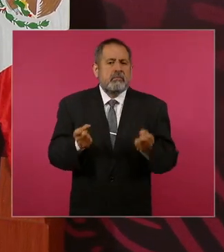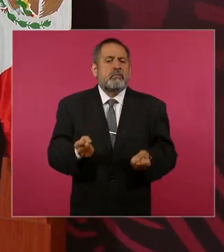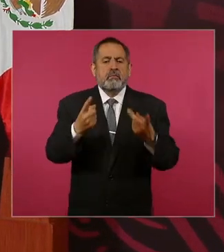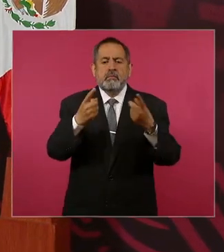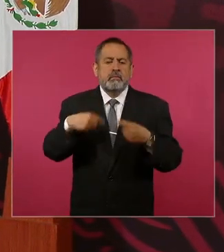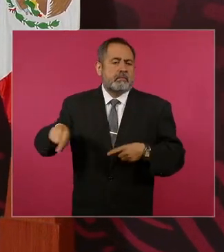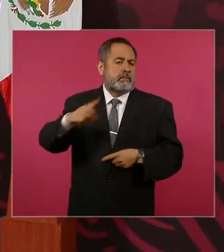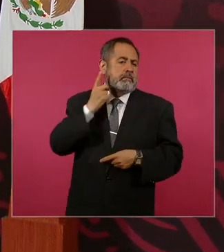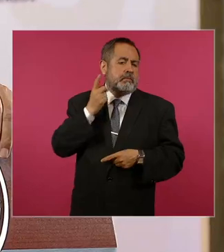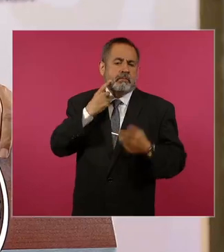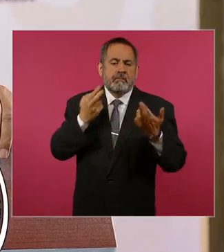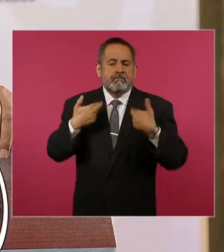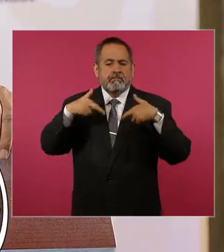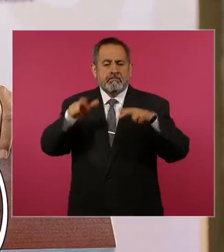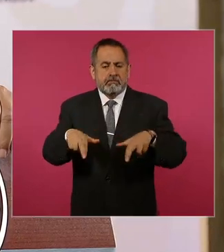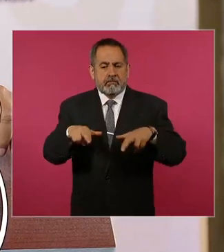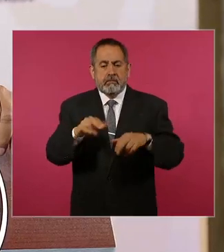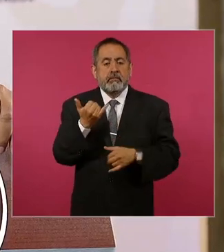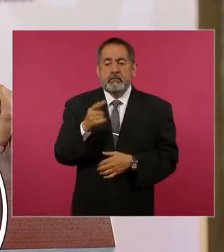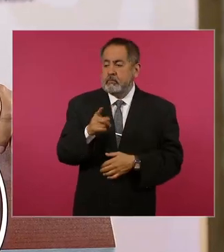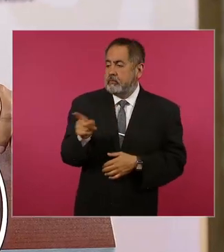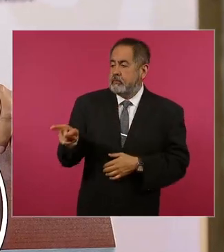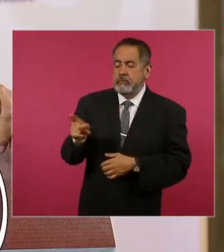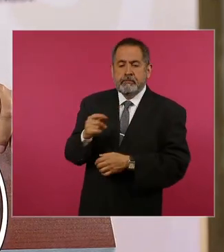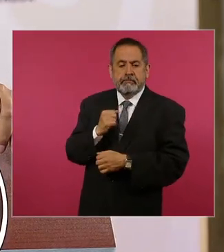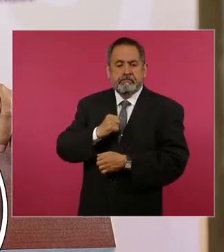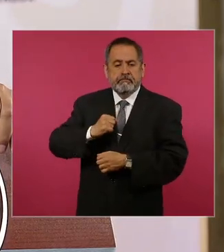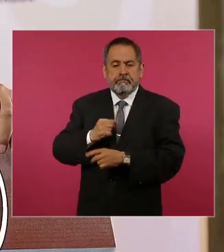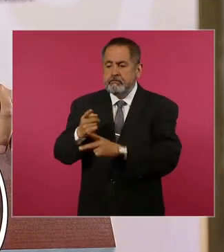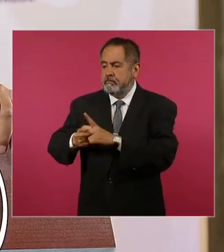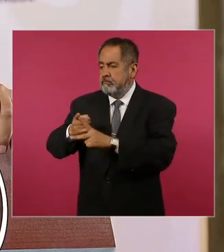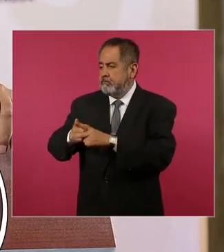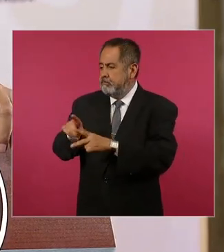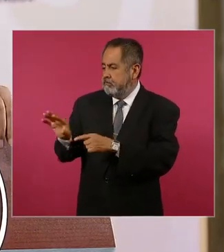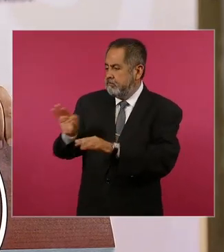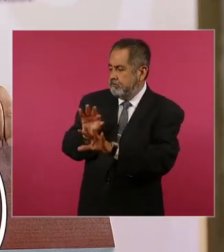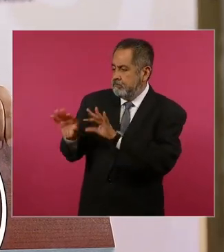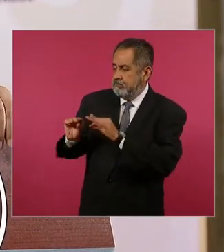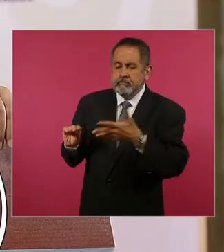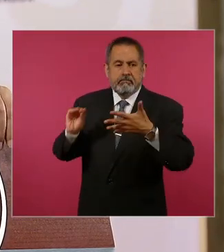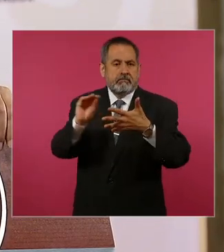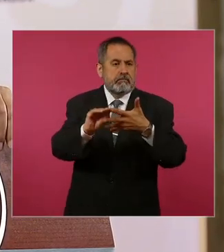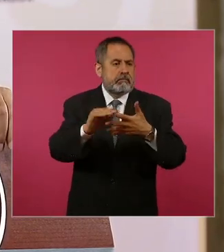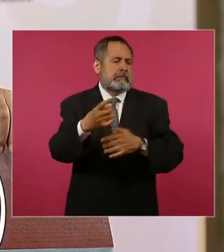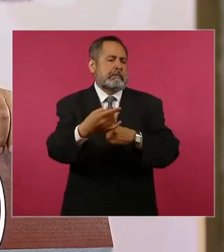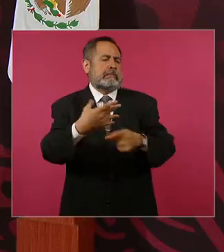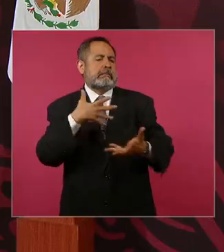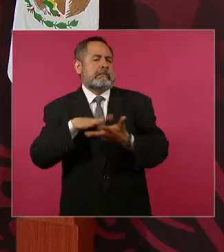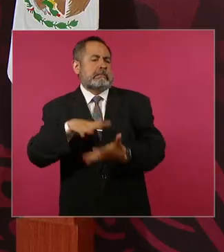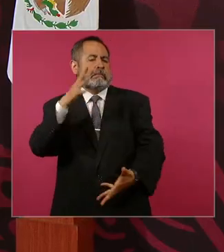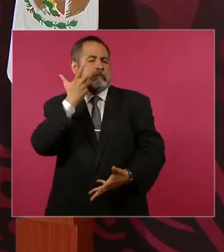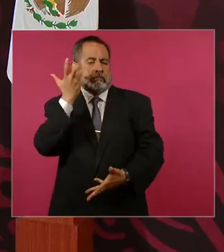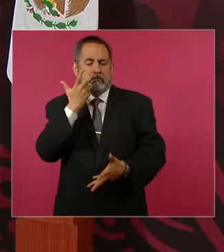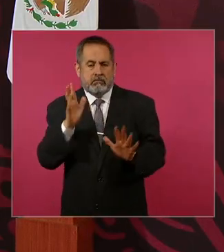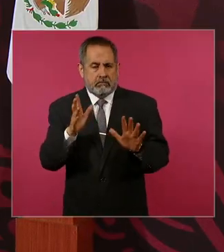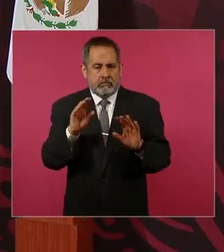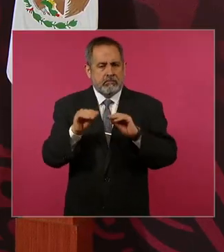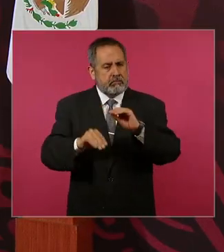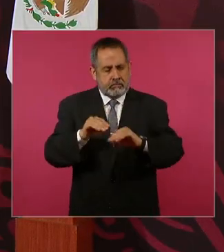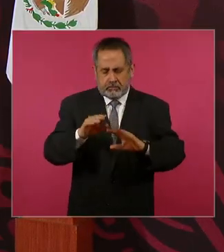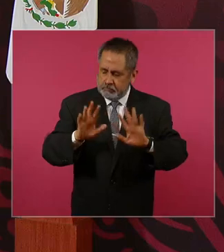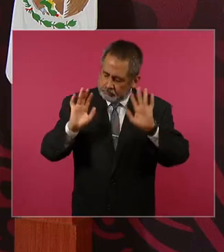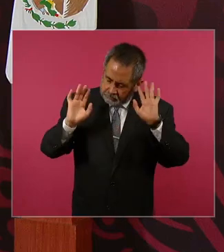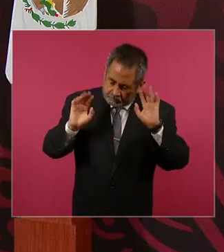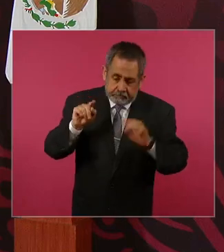representación de plurinominales para que no haya la sobrerrepresentación. Eso también la